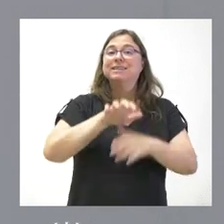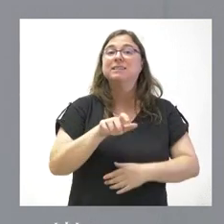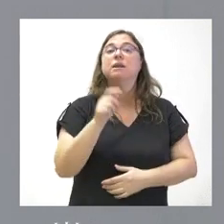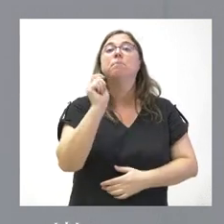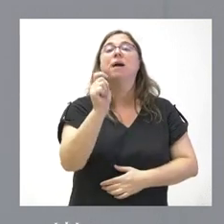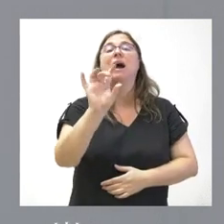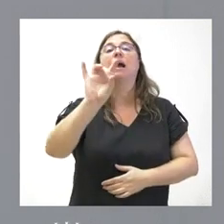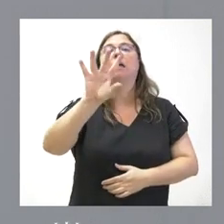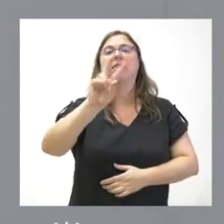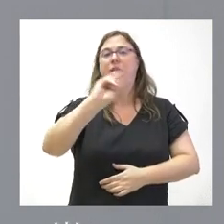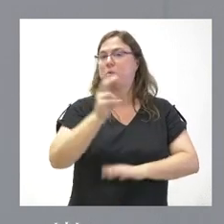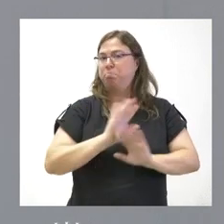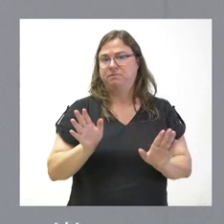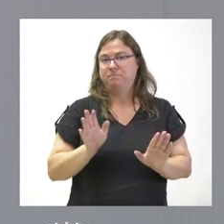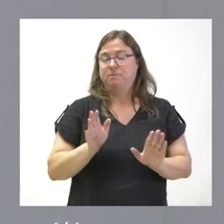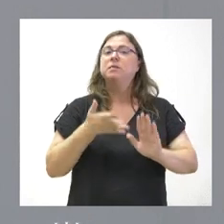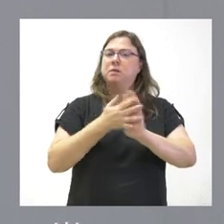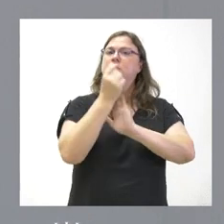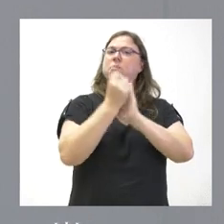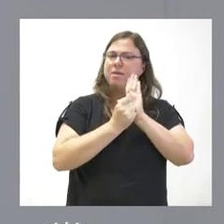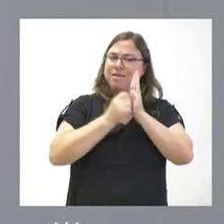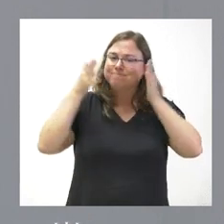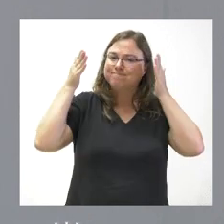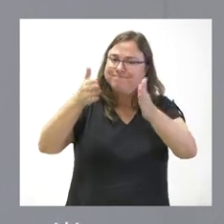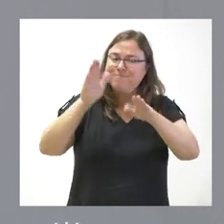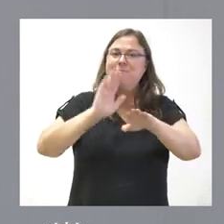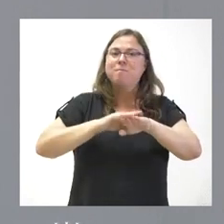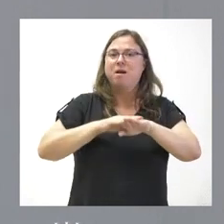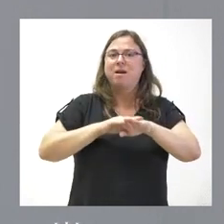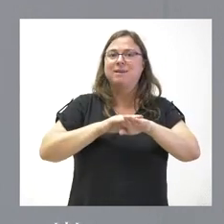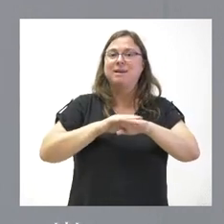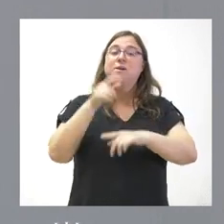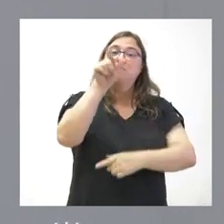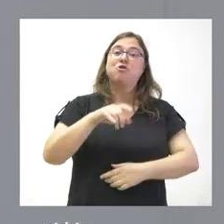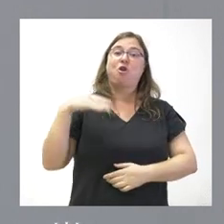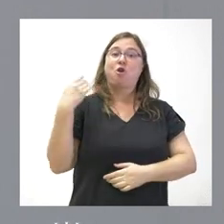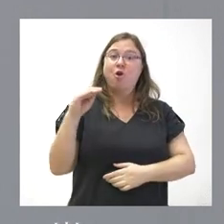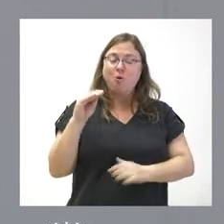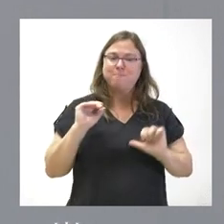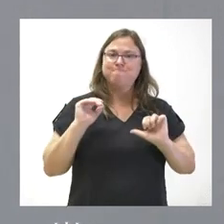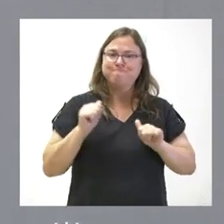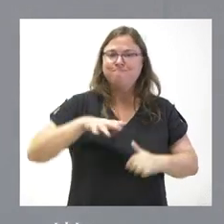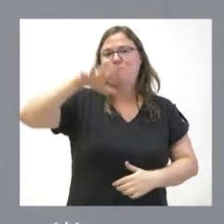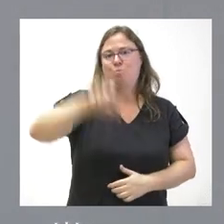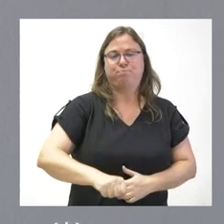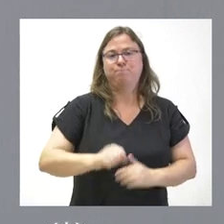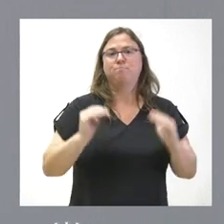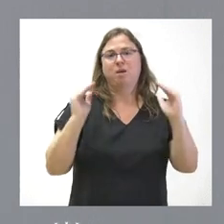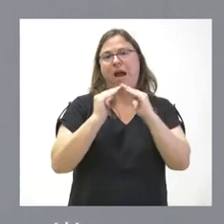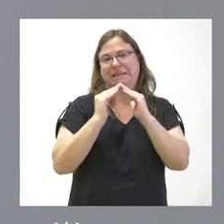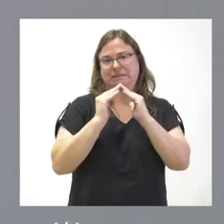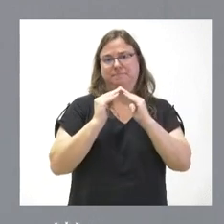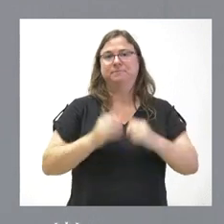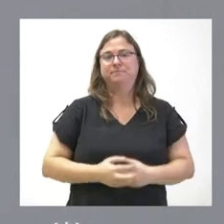15 por tanto es una medida muy dirigida a la incorporación de los jóvenes para la adquisición de su